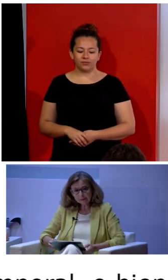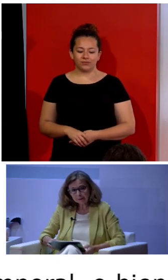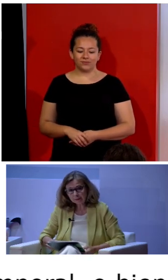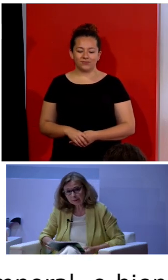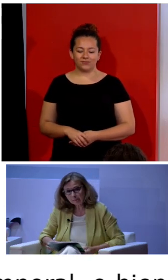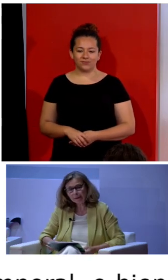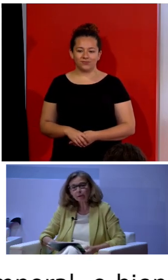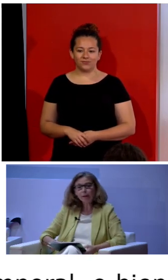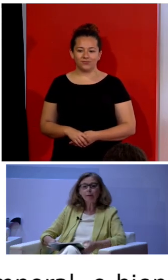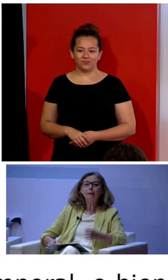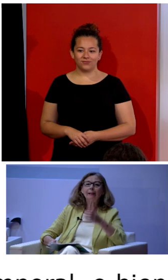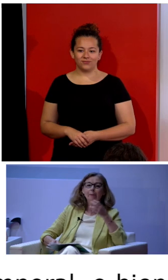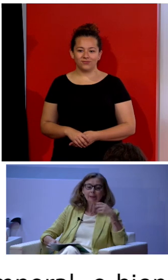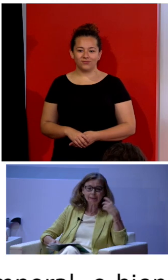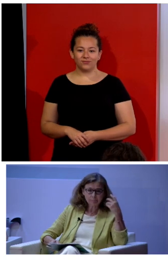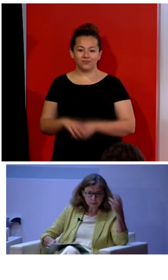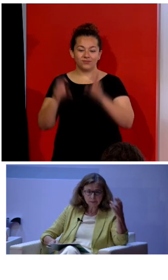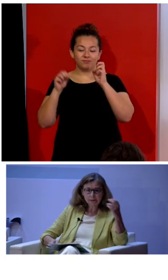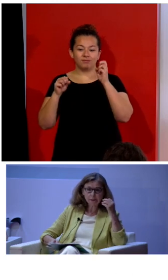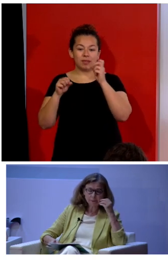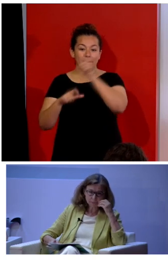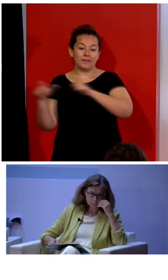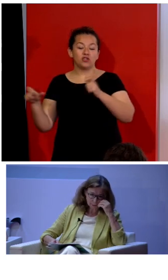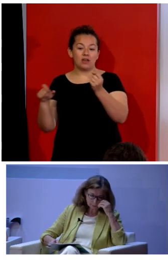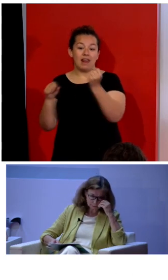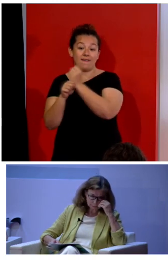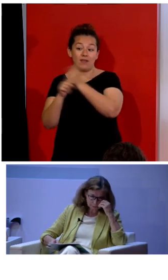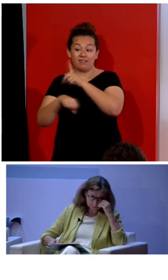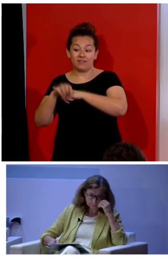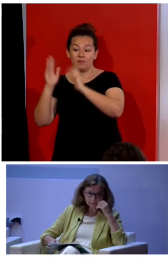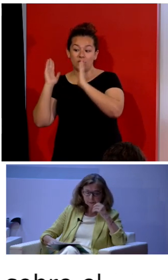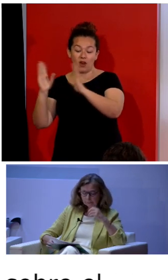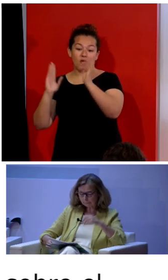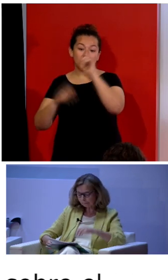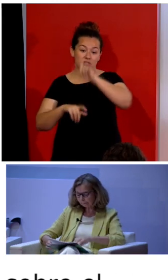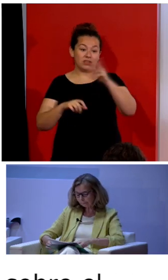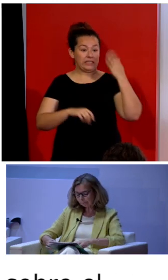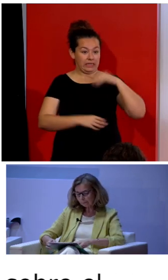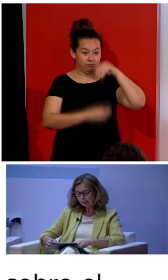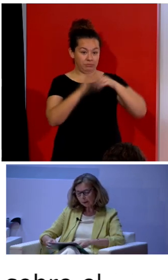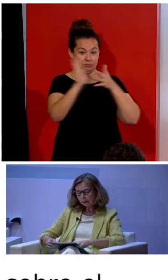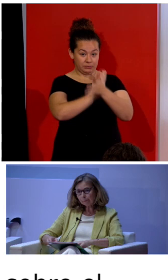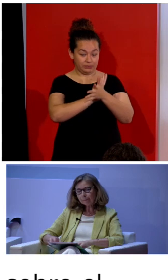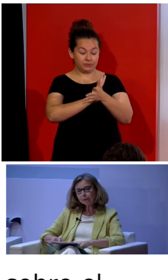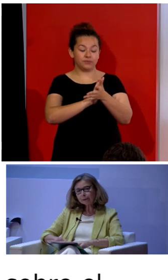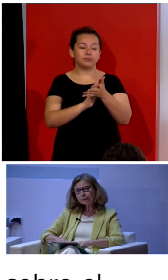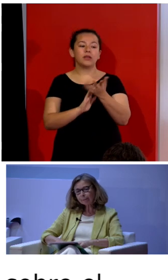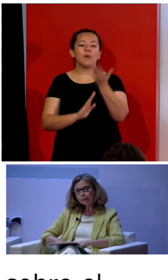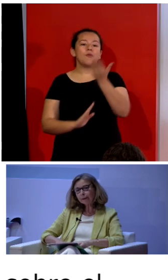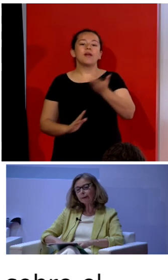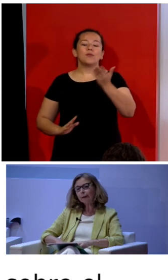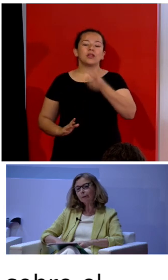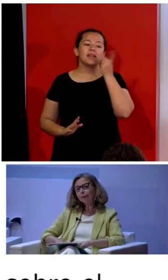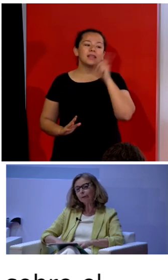Sobre el personal laboral temporal y sobre el personal interino, es muy importante